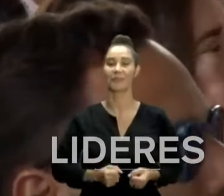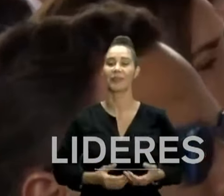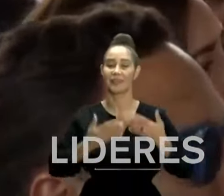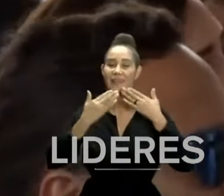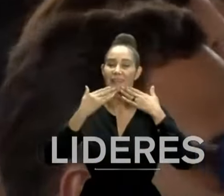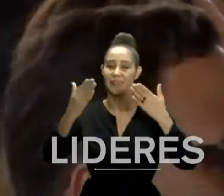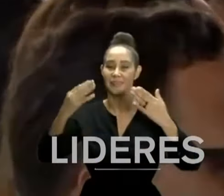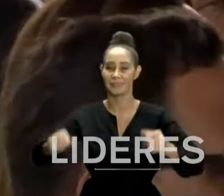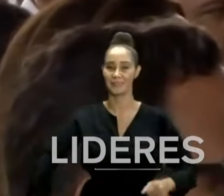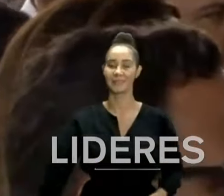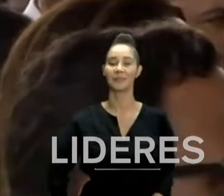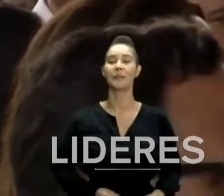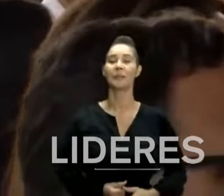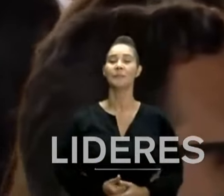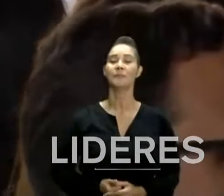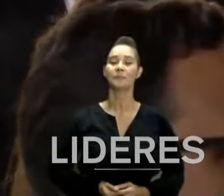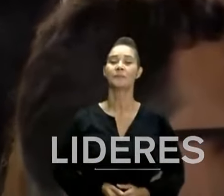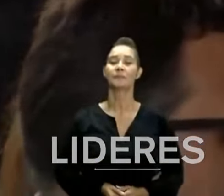Gracias.